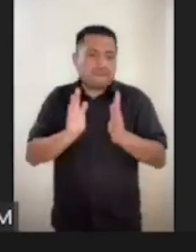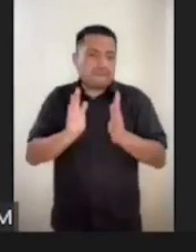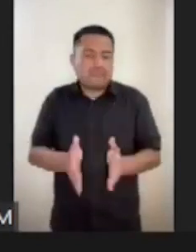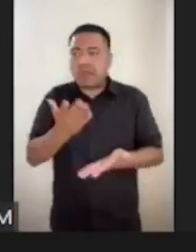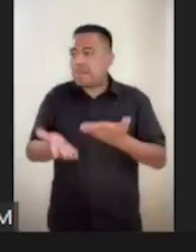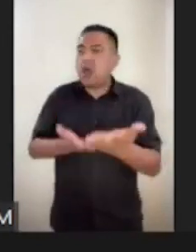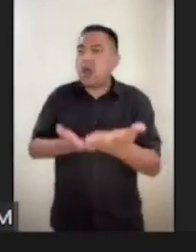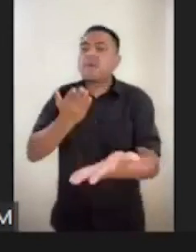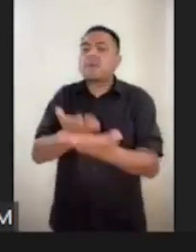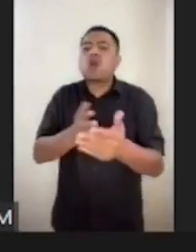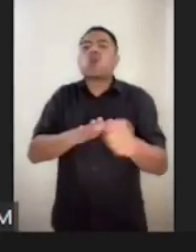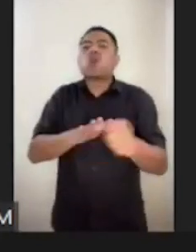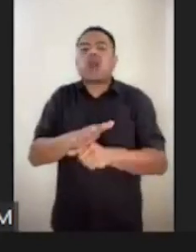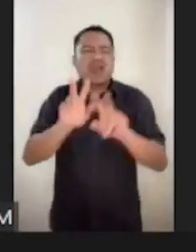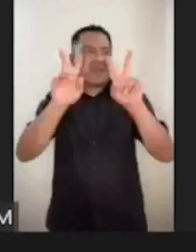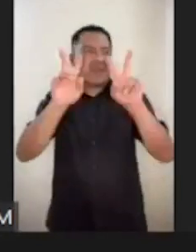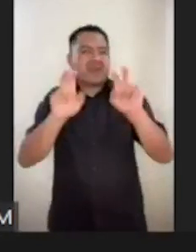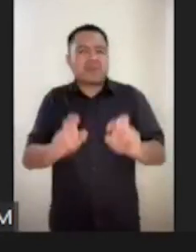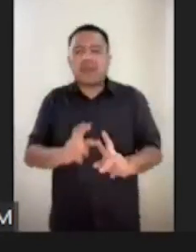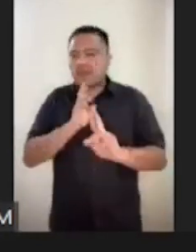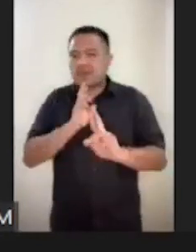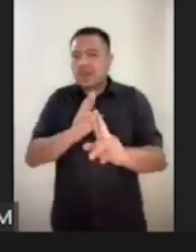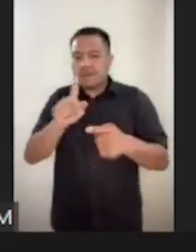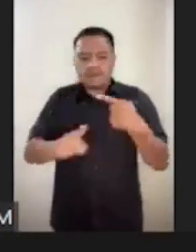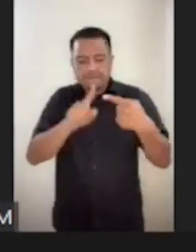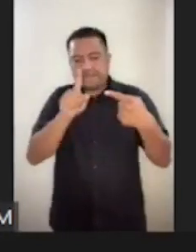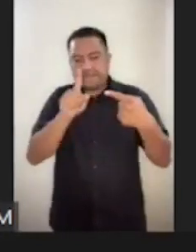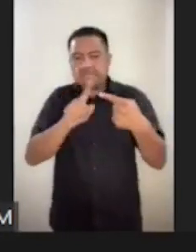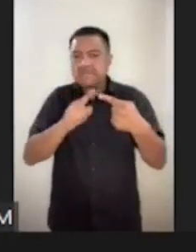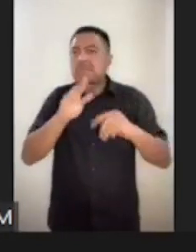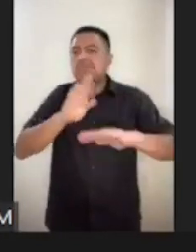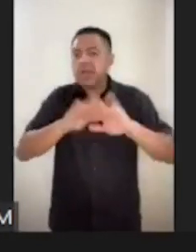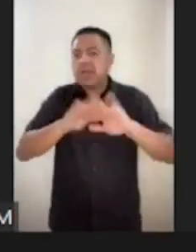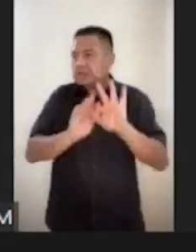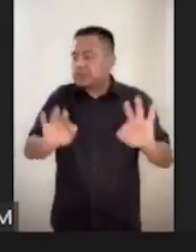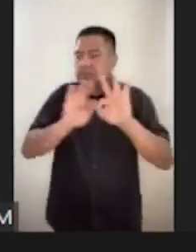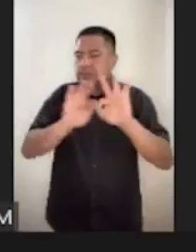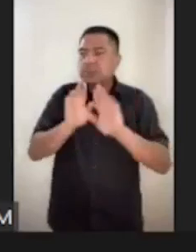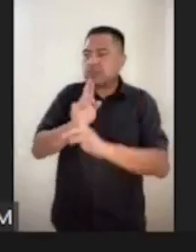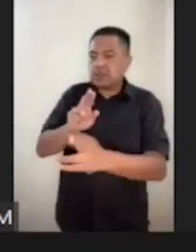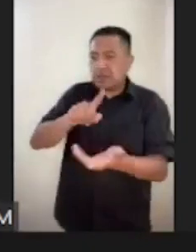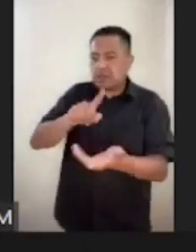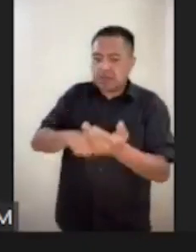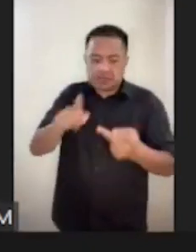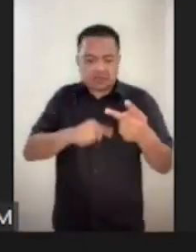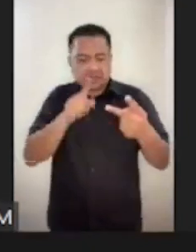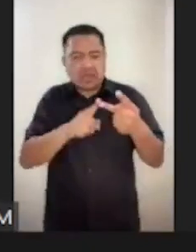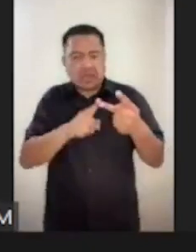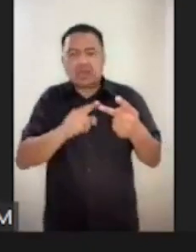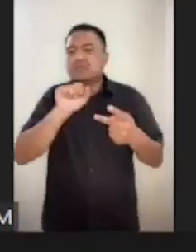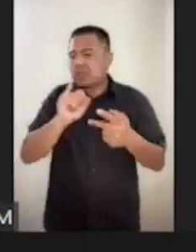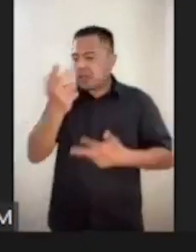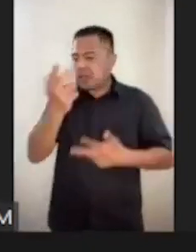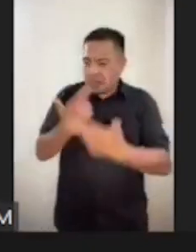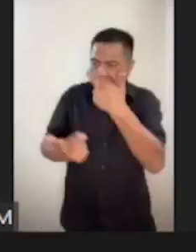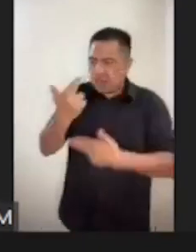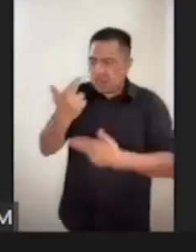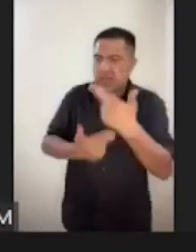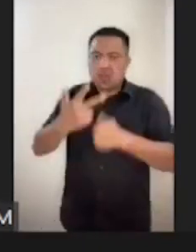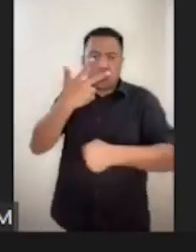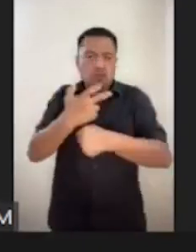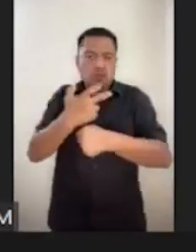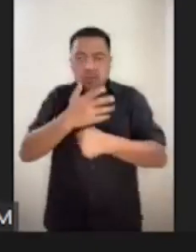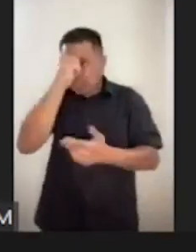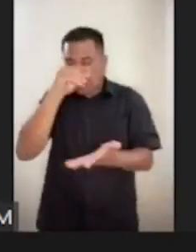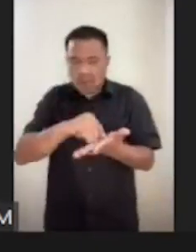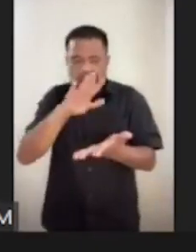se propone los siguientes puntos resolutivos. Primero, es fundado el recurso de apelación. Segundo, se revoca el considerando octavo y el